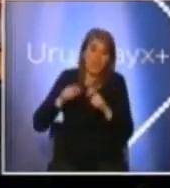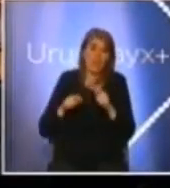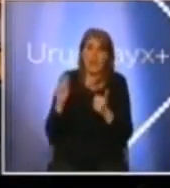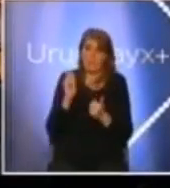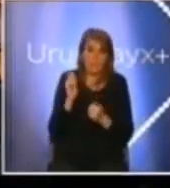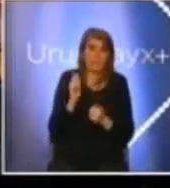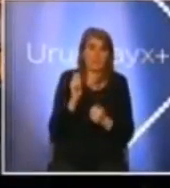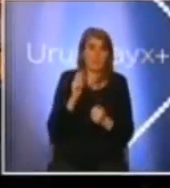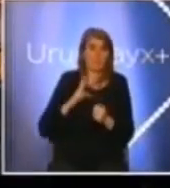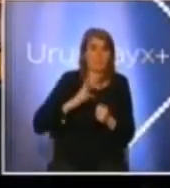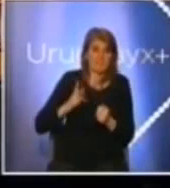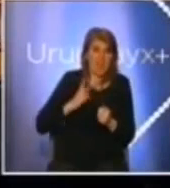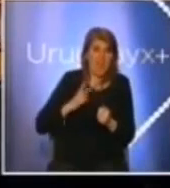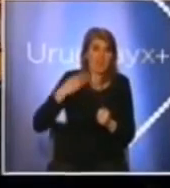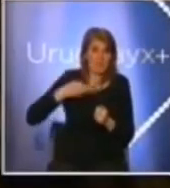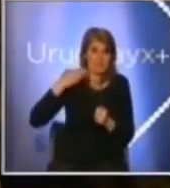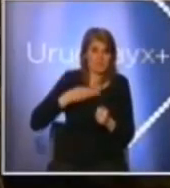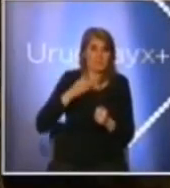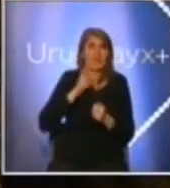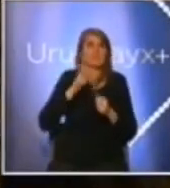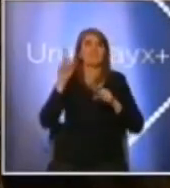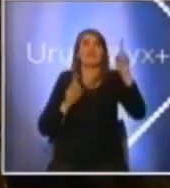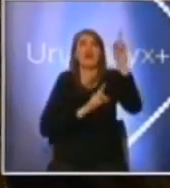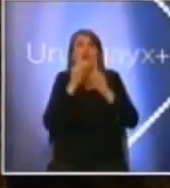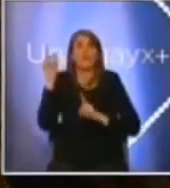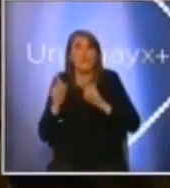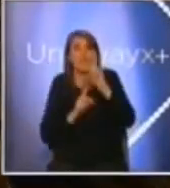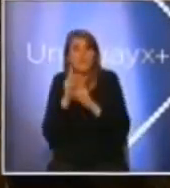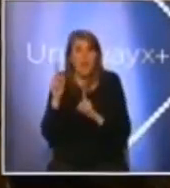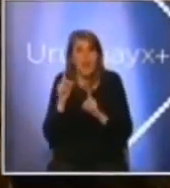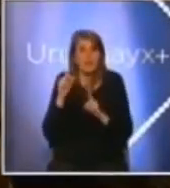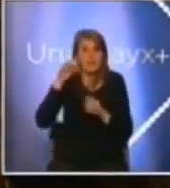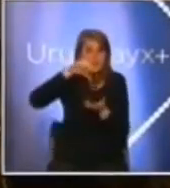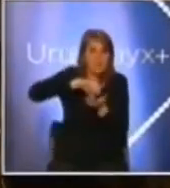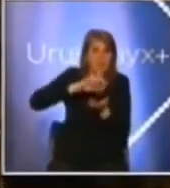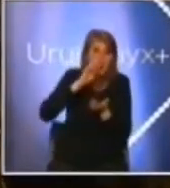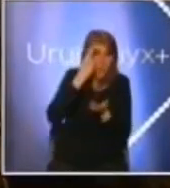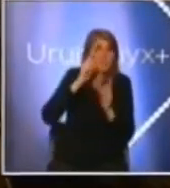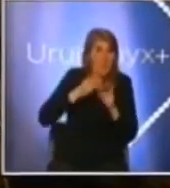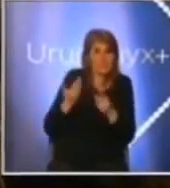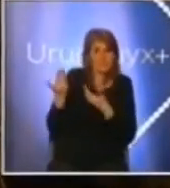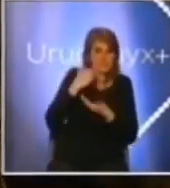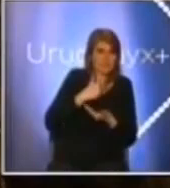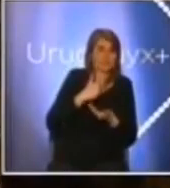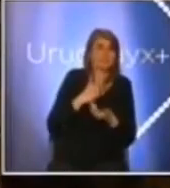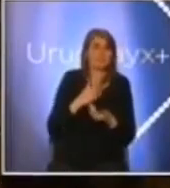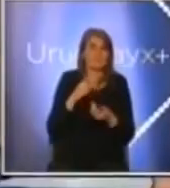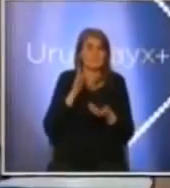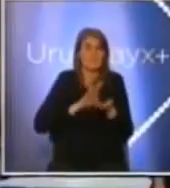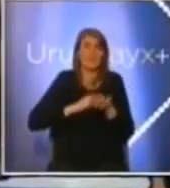privados y universidades del país. En cuanto a los aspectos de promoción